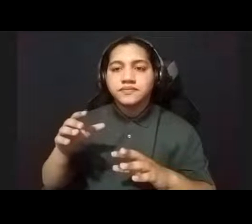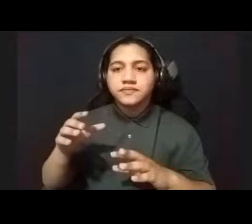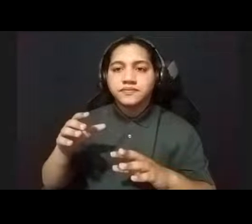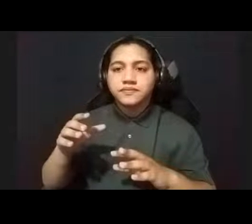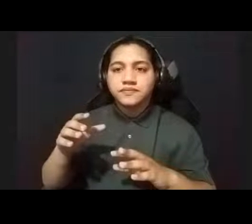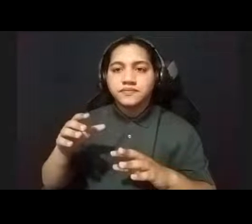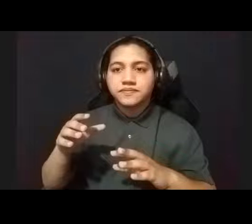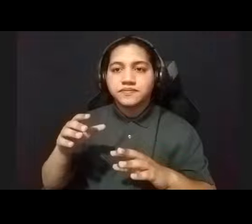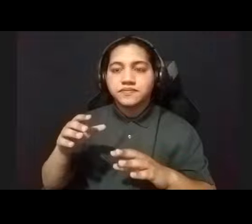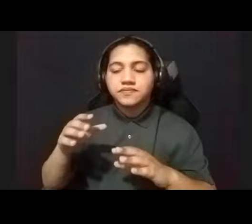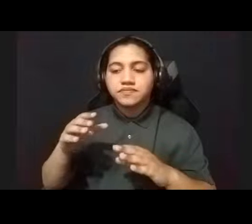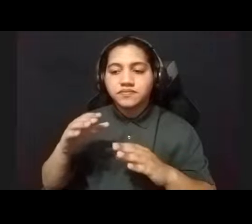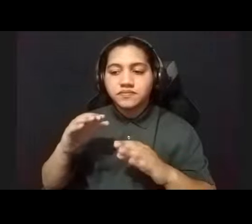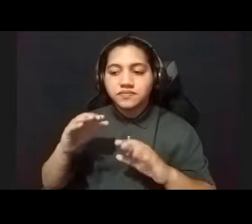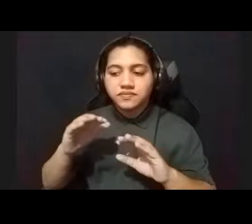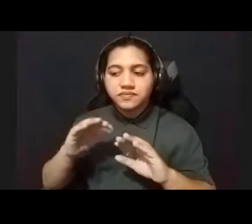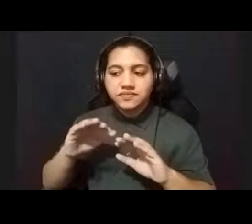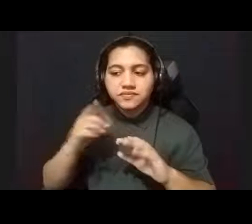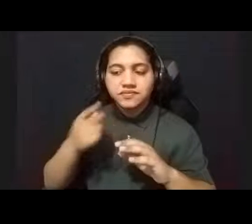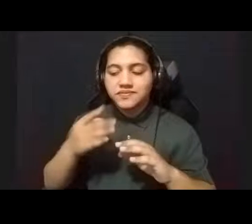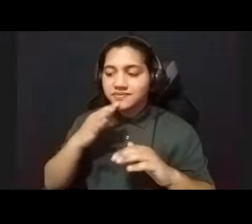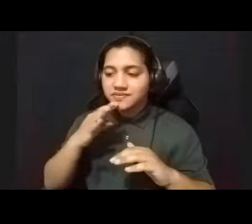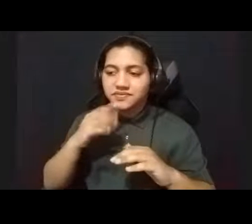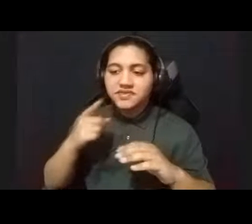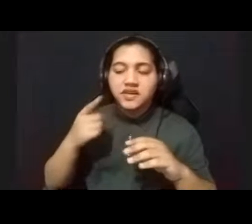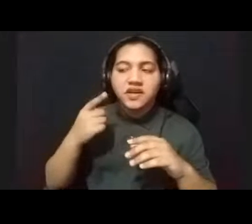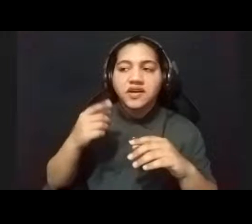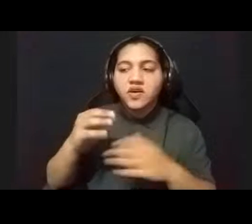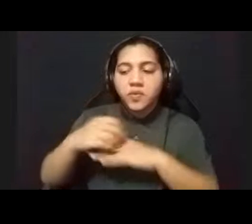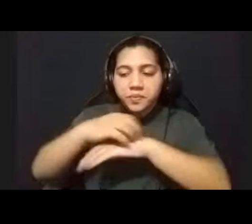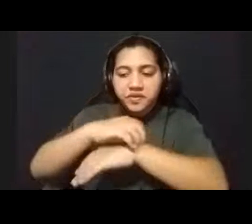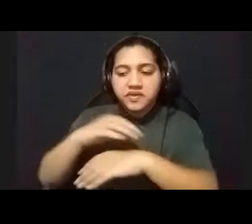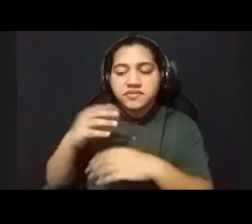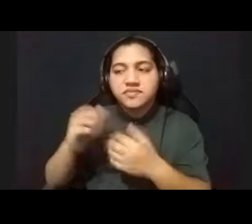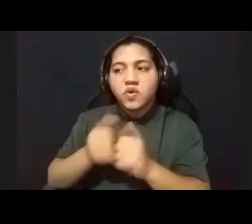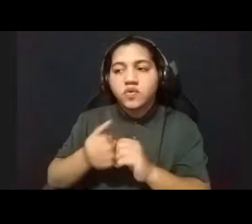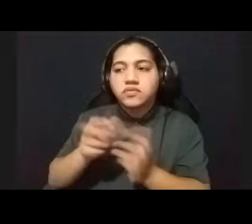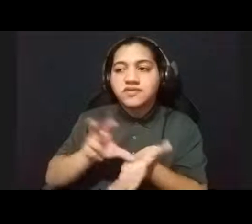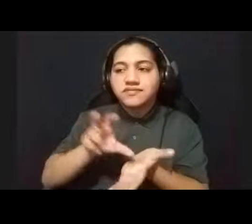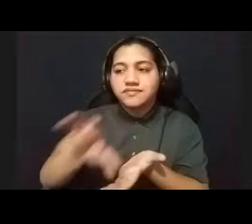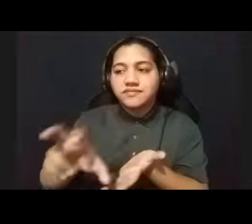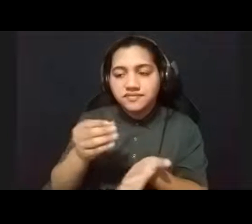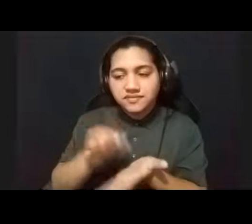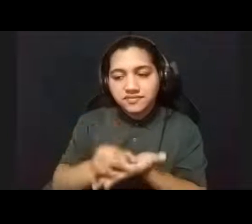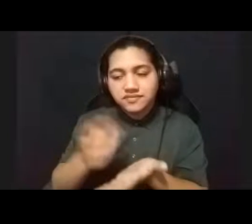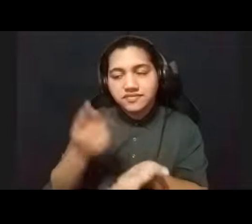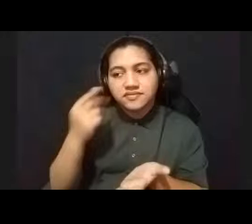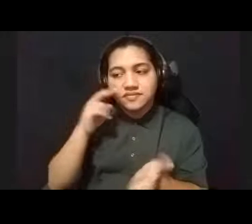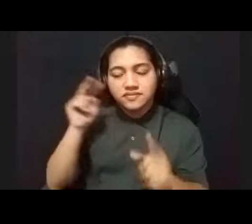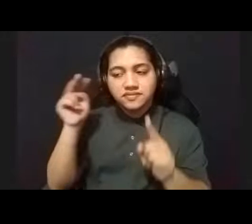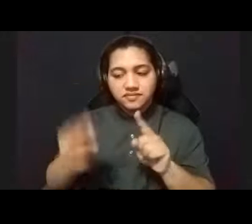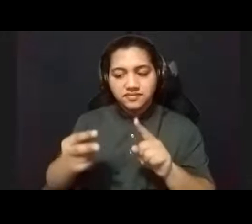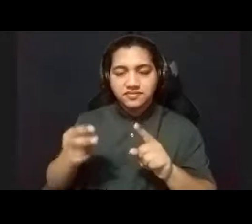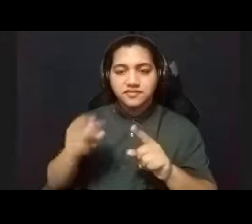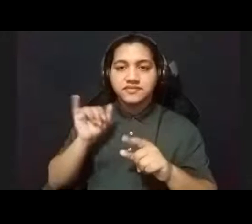de cómo esta hormiguita está pensando cómo invertir su dinero, es que hay una visión de que este